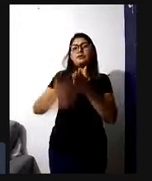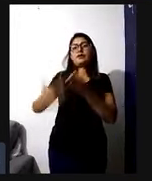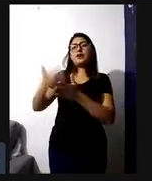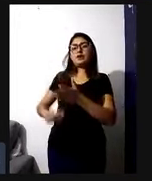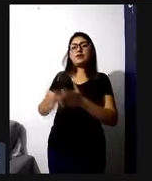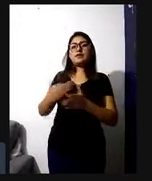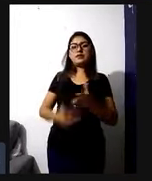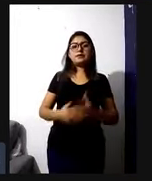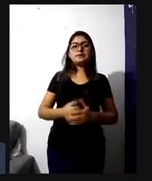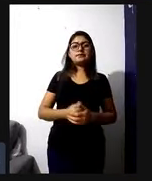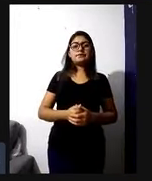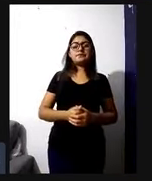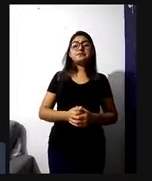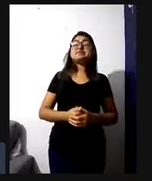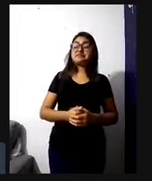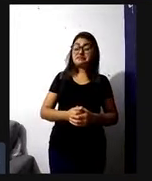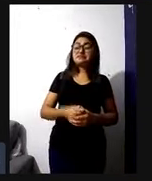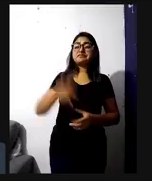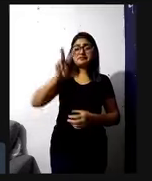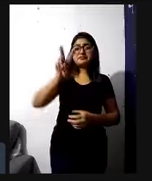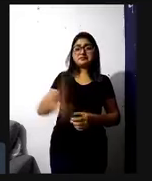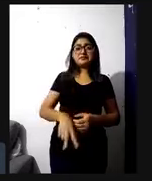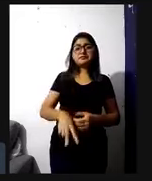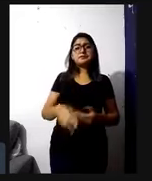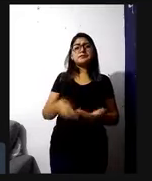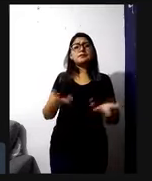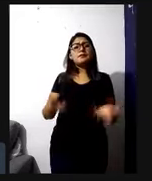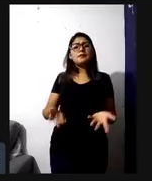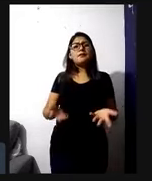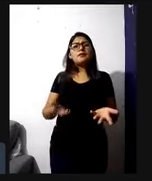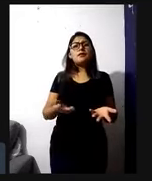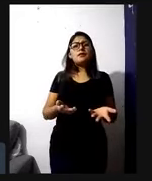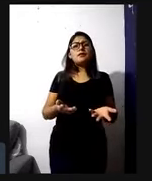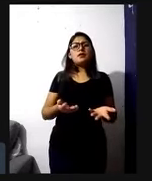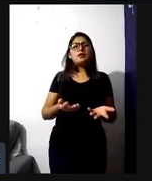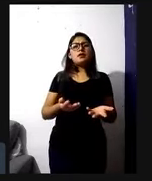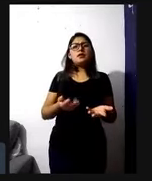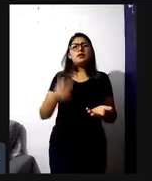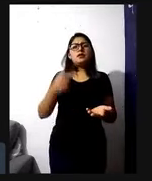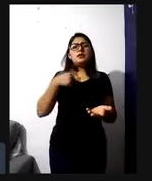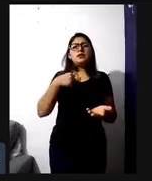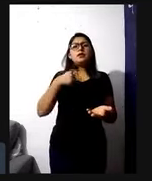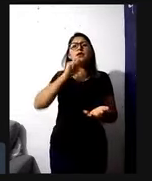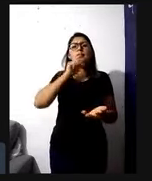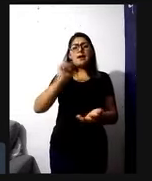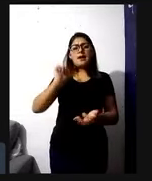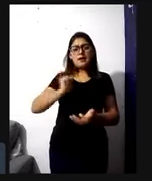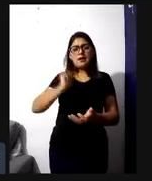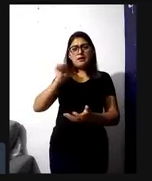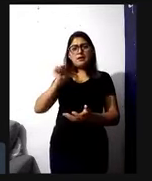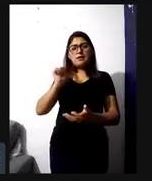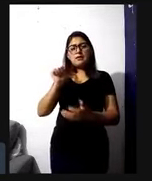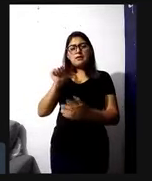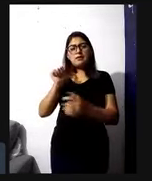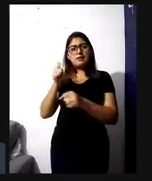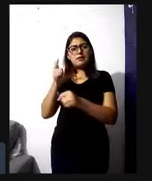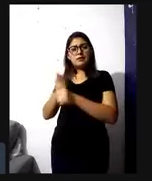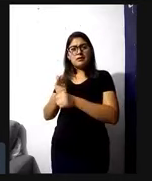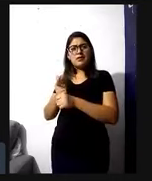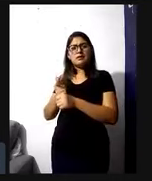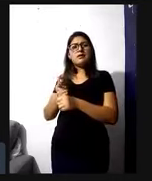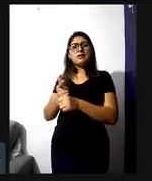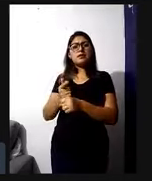es, maestra. Mire, bueno, no quiero dejar de aprovechar que en este momento